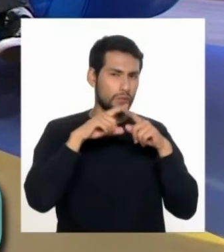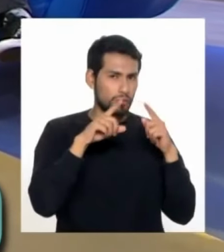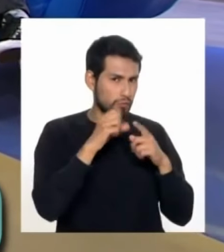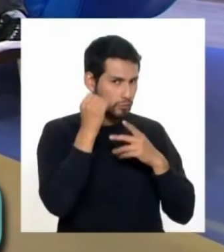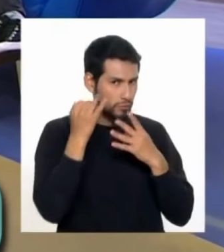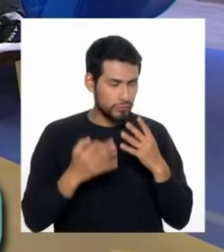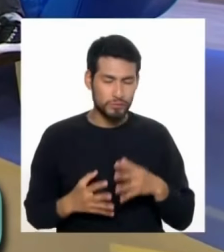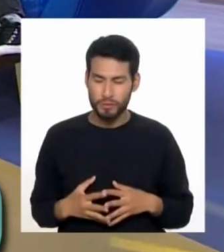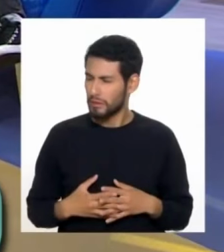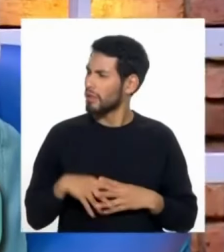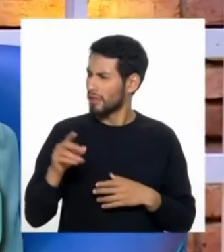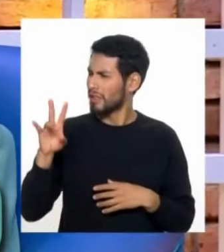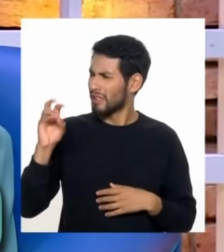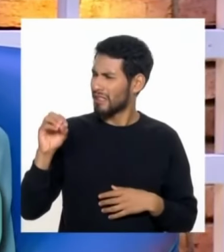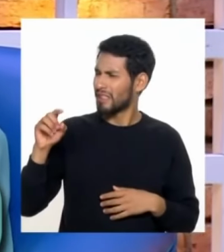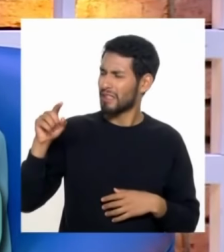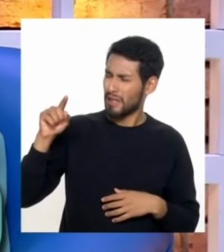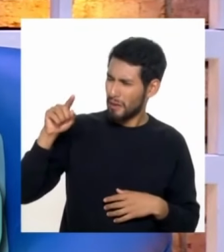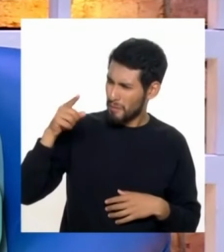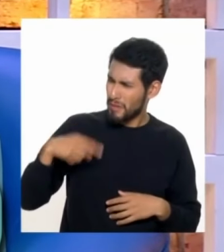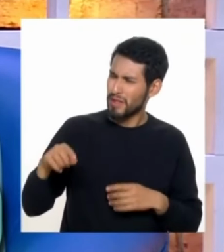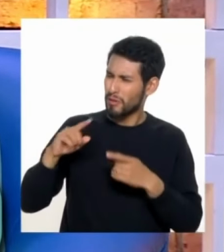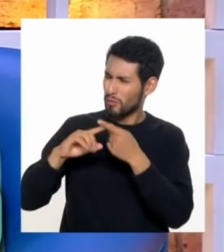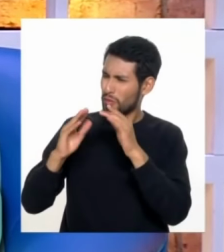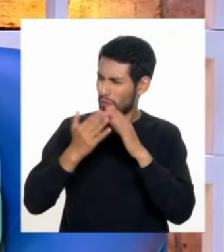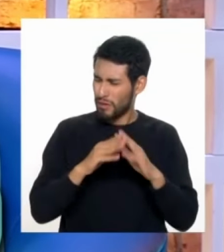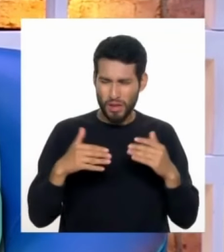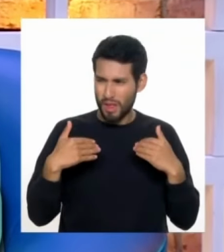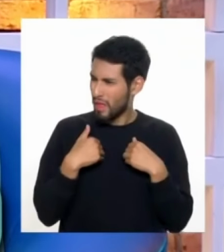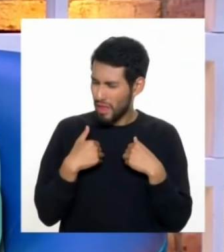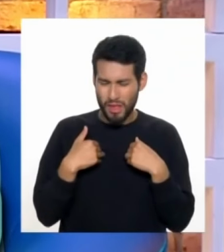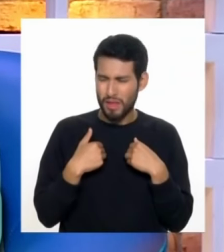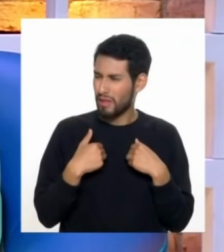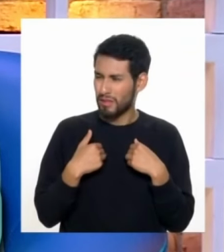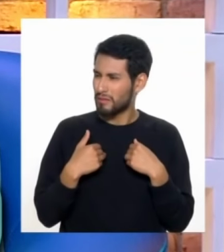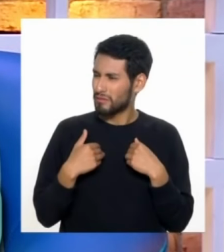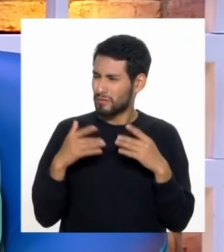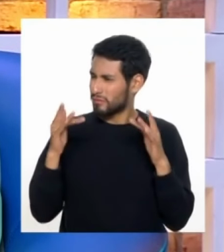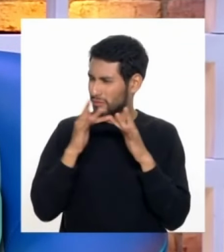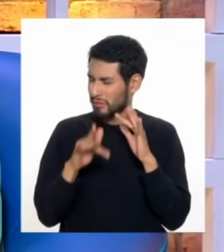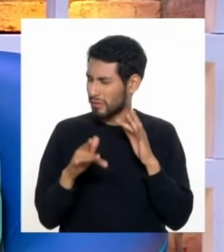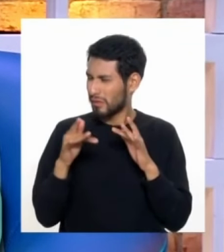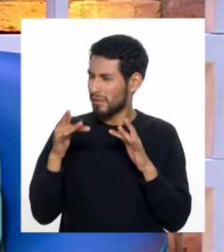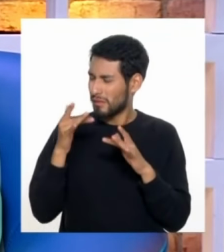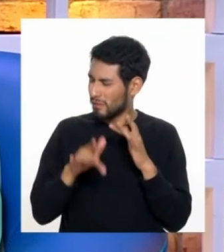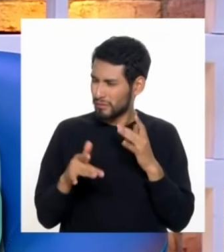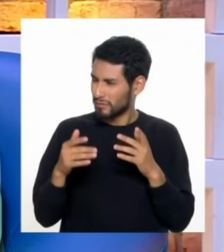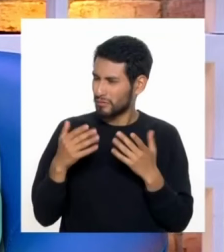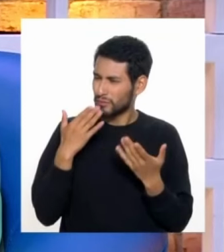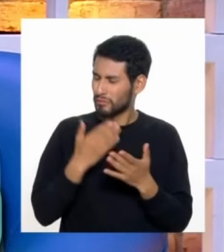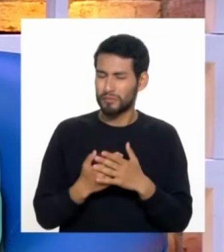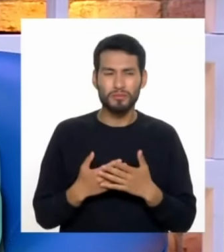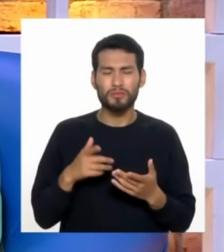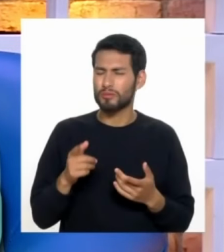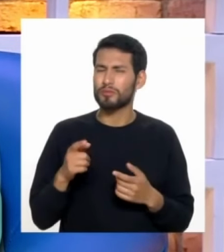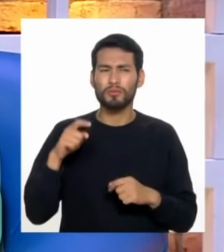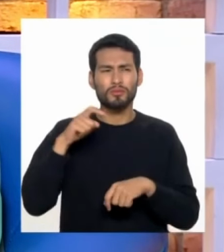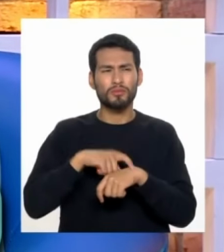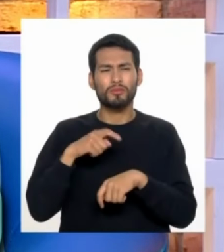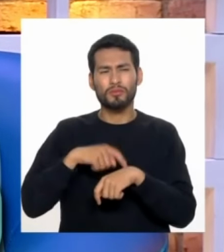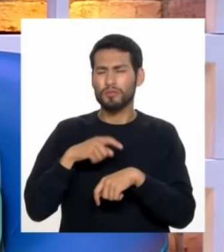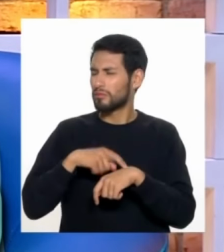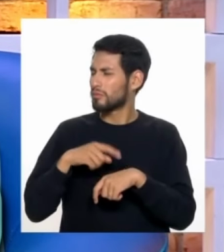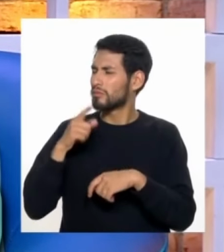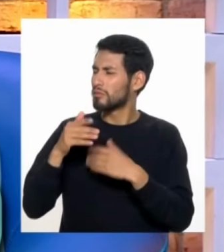Ahora, mencionaste que más de 70.000 centros poblados no cuentan con conectividad adecuada. ¿En cuánto tiempo